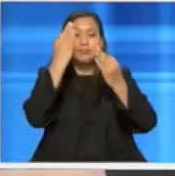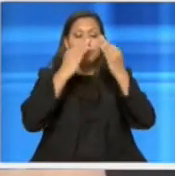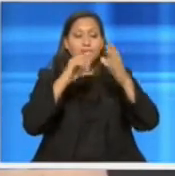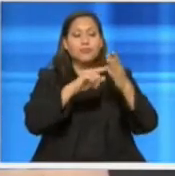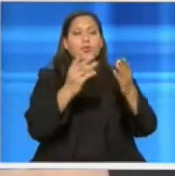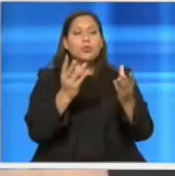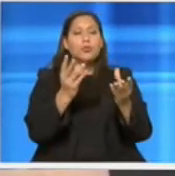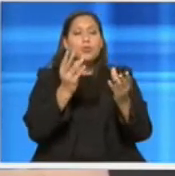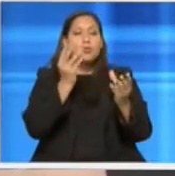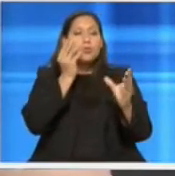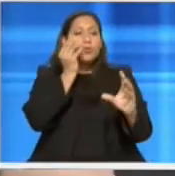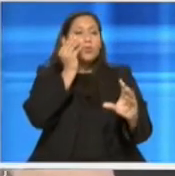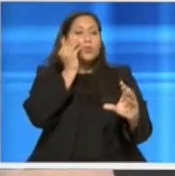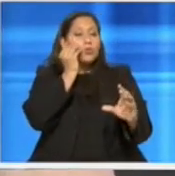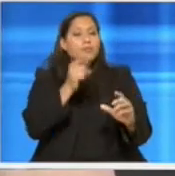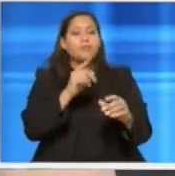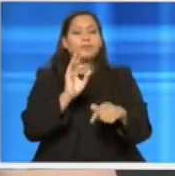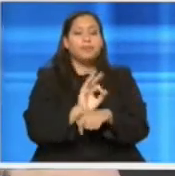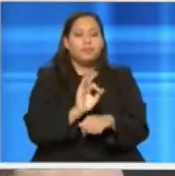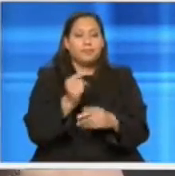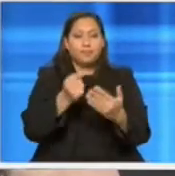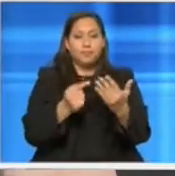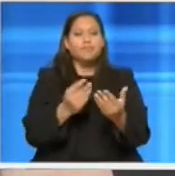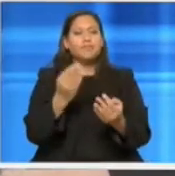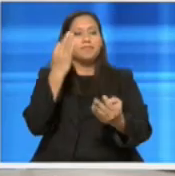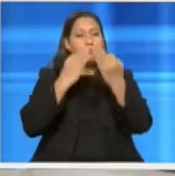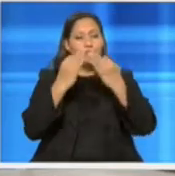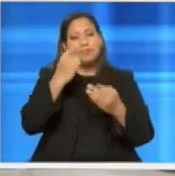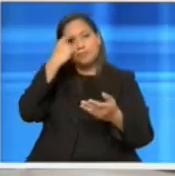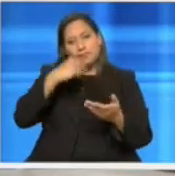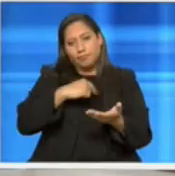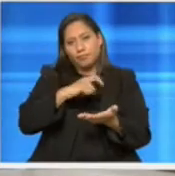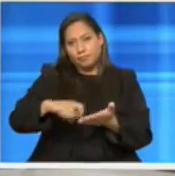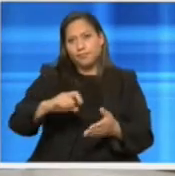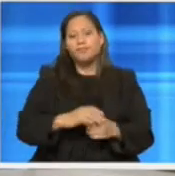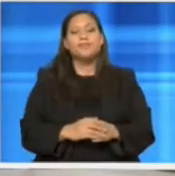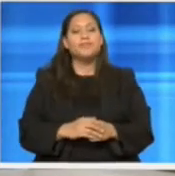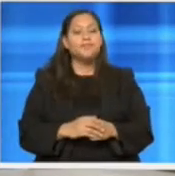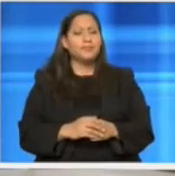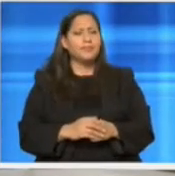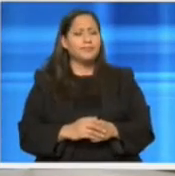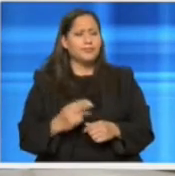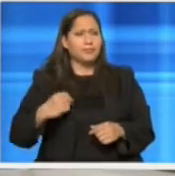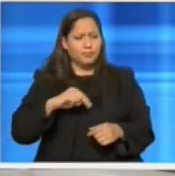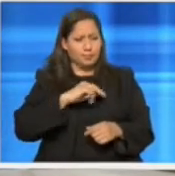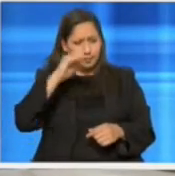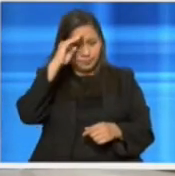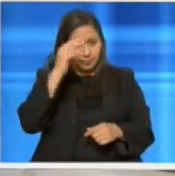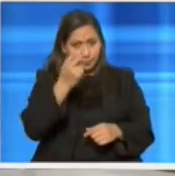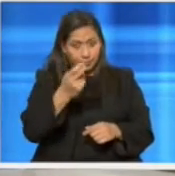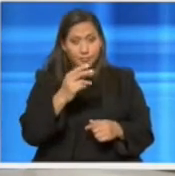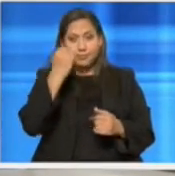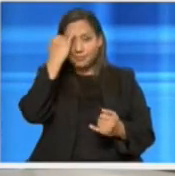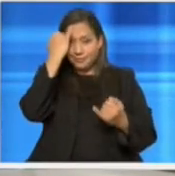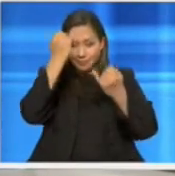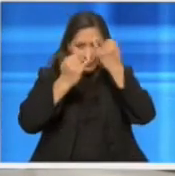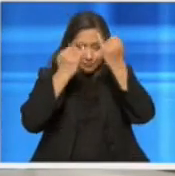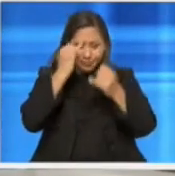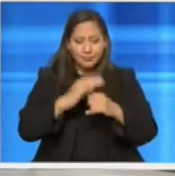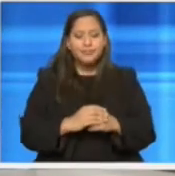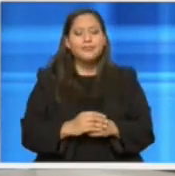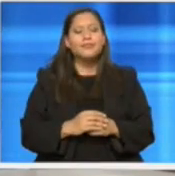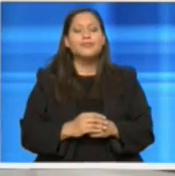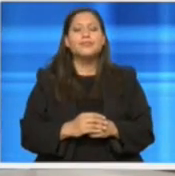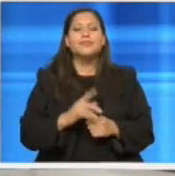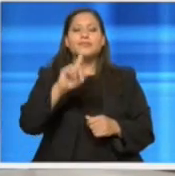y te aporte todos los beneficios para lo que te la compraste. Entonces, pues pensando en esto, imagínate